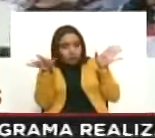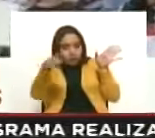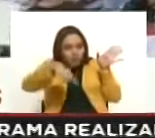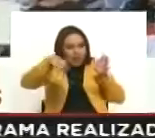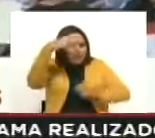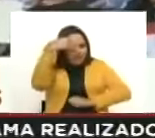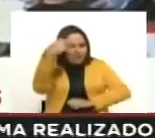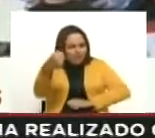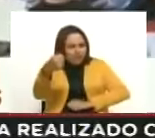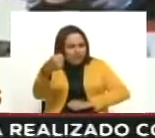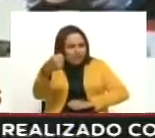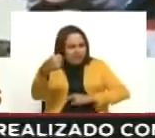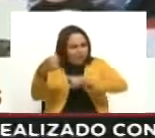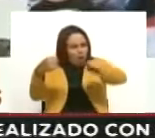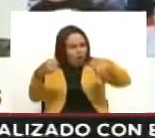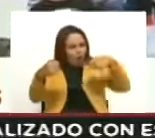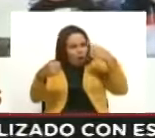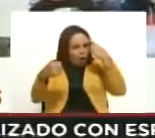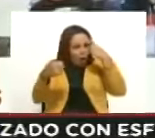la visión?